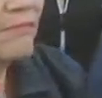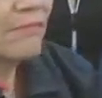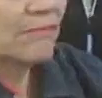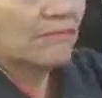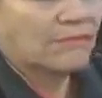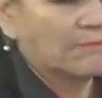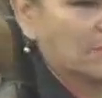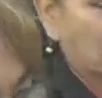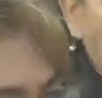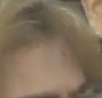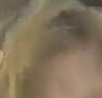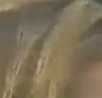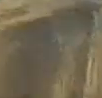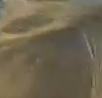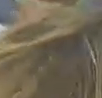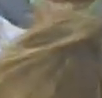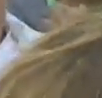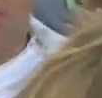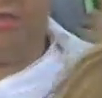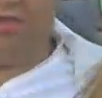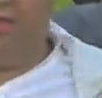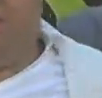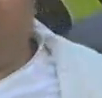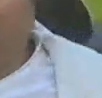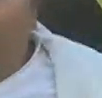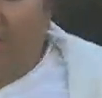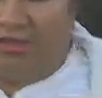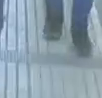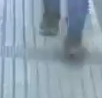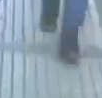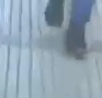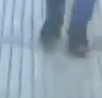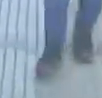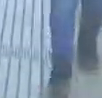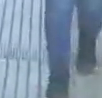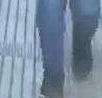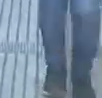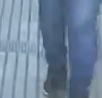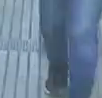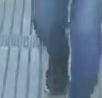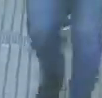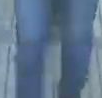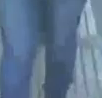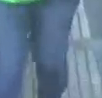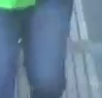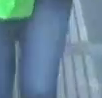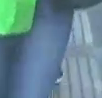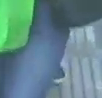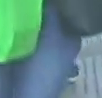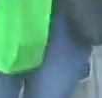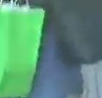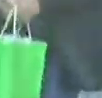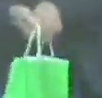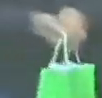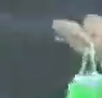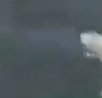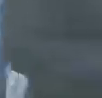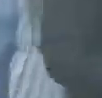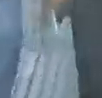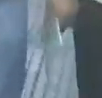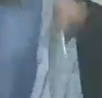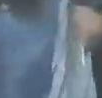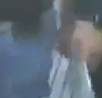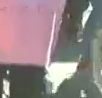en relación a las siguientes imágenes les contamos que trabajadores que fueron despedidos de distintas reparticiones municipales